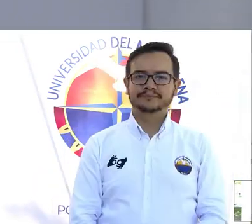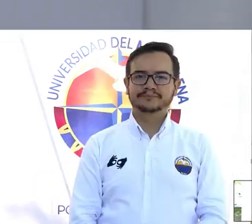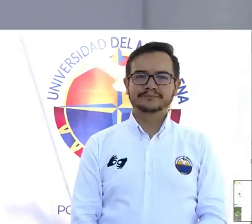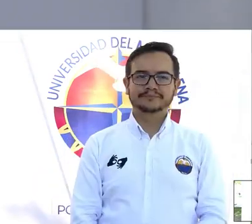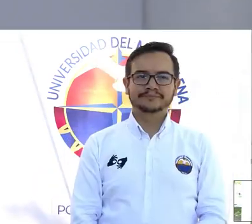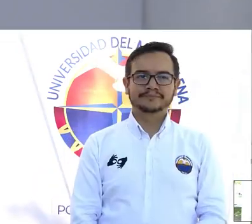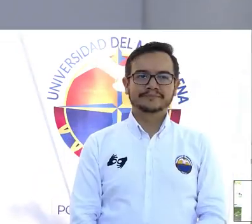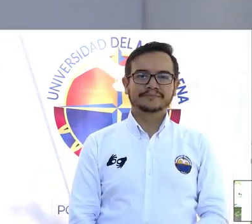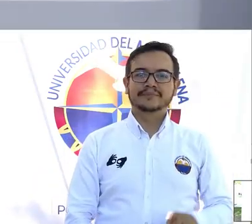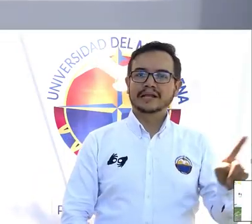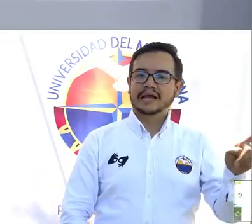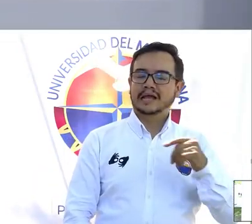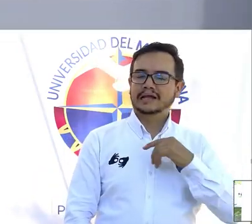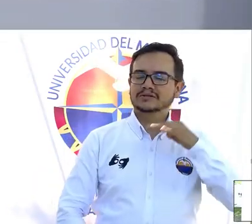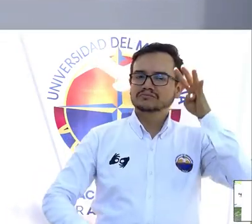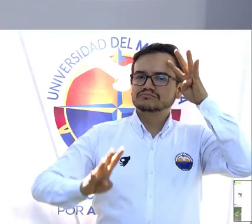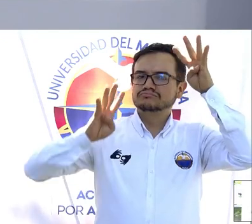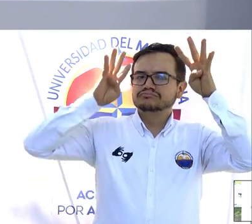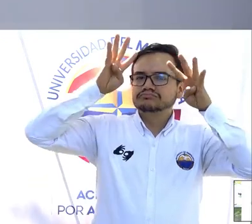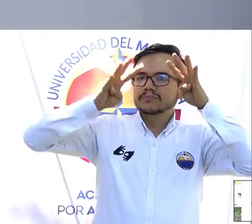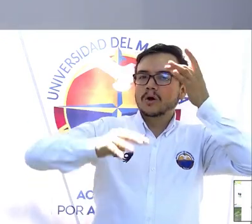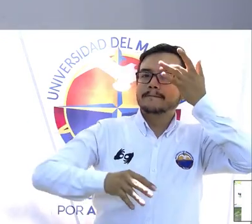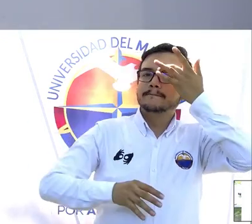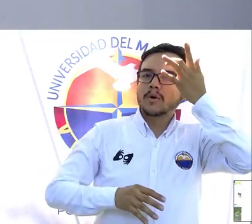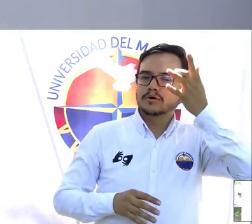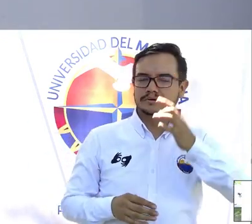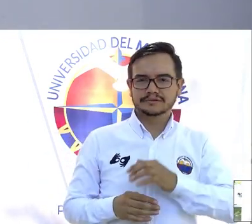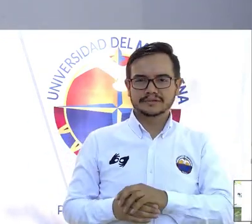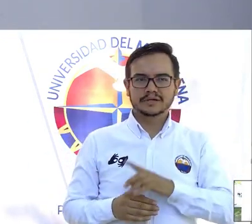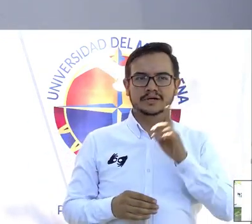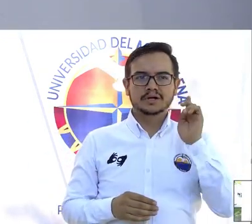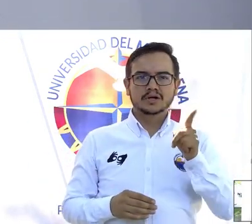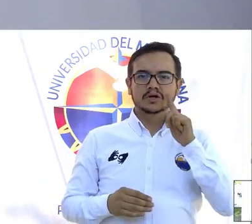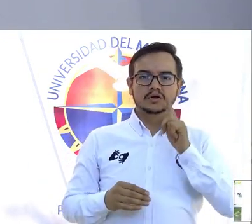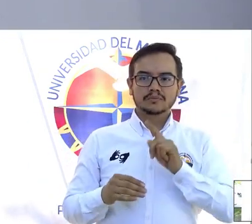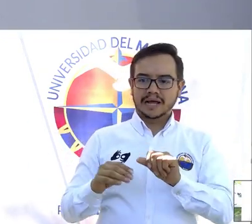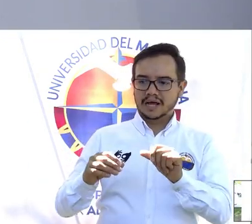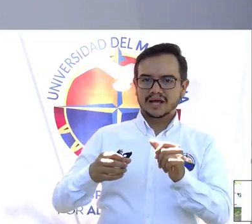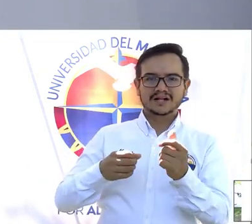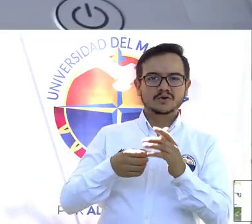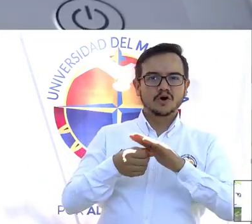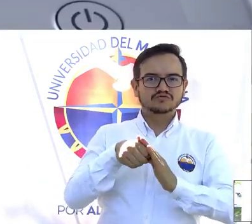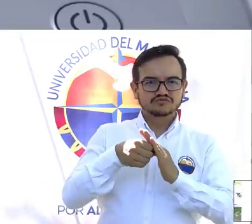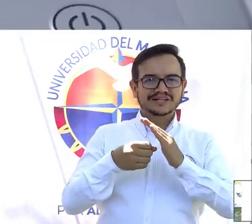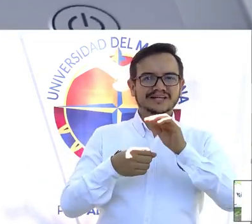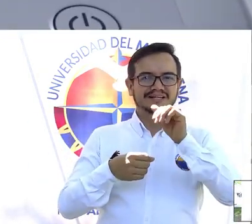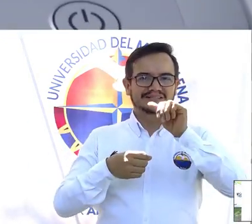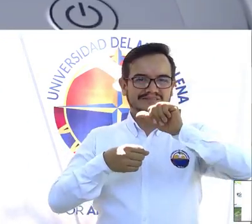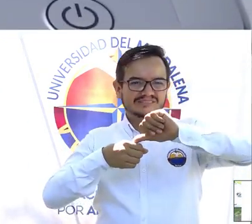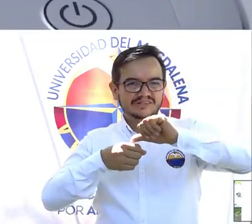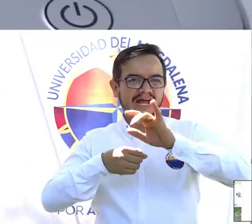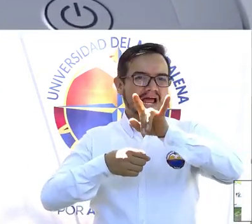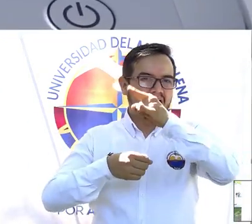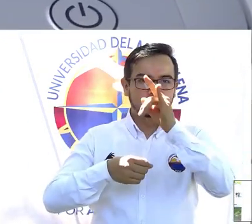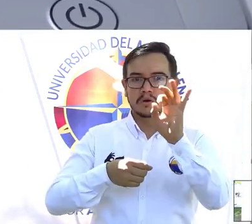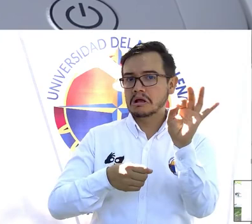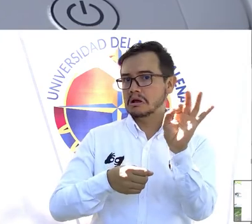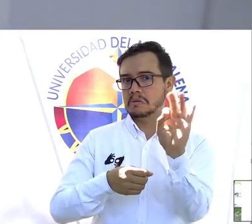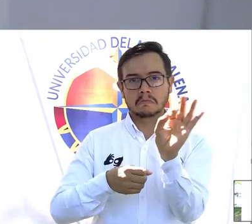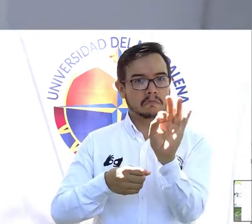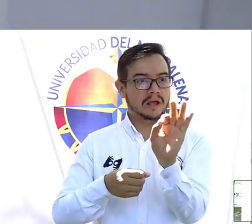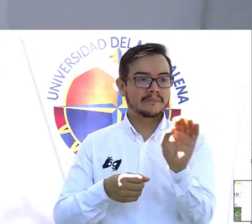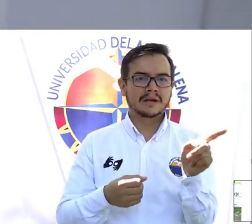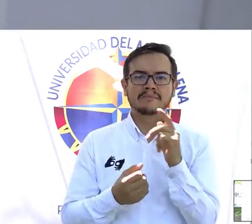Lo novedoso de esto es que no va a haber nada de químicos, algo supremamente más fácil,